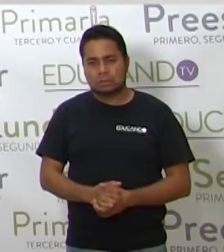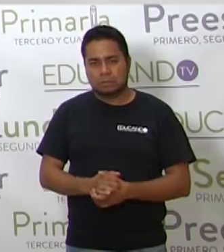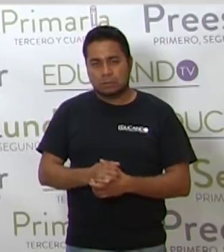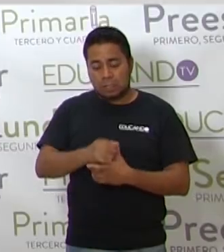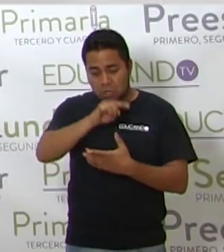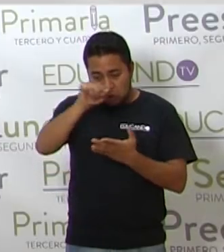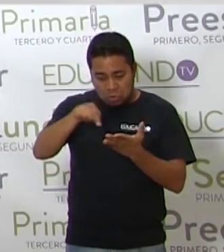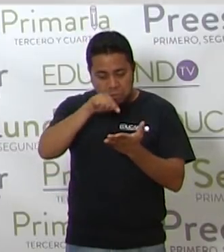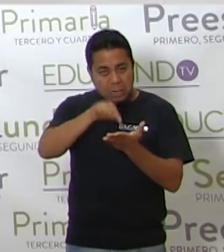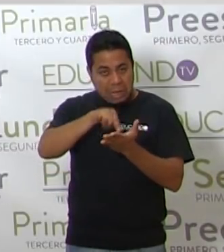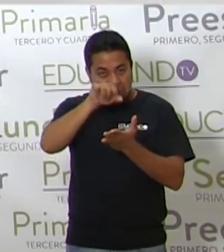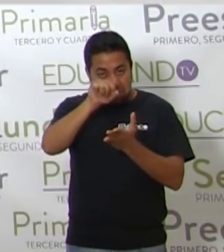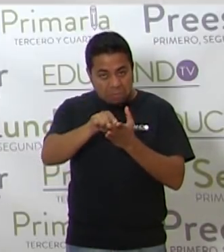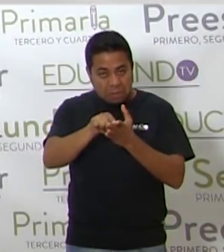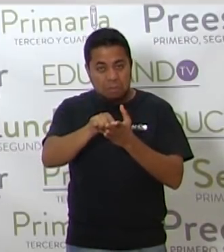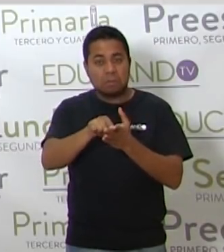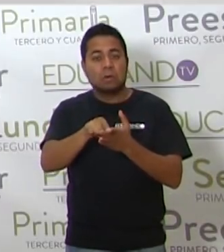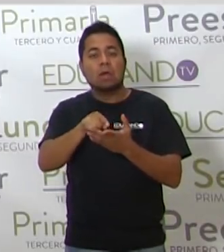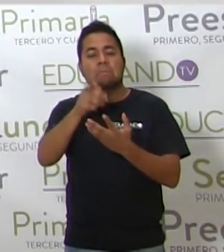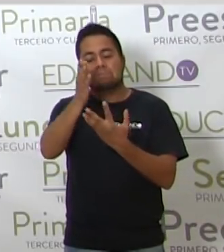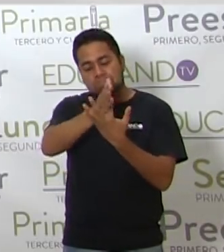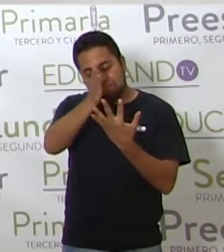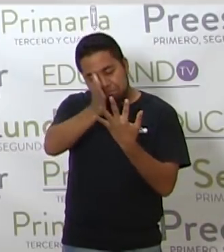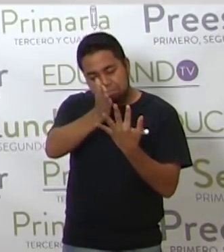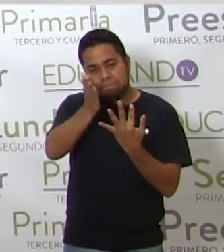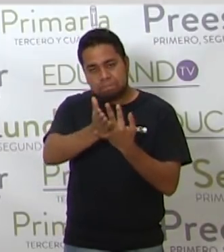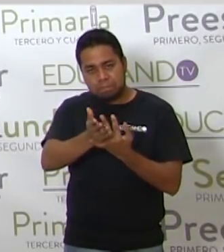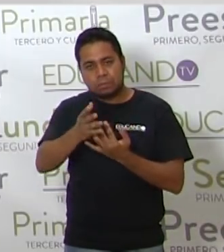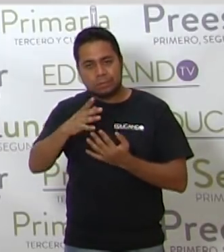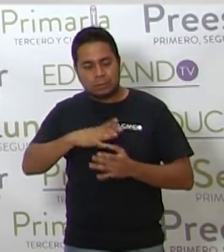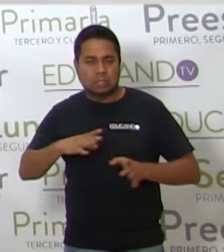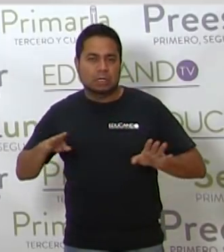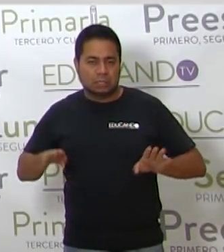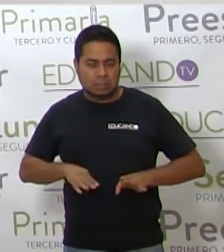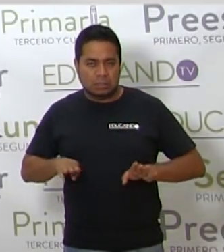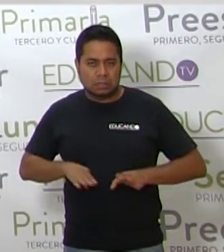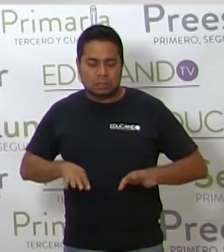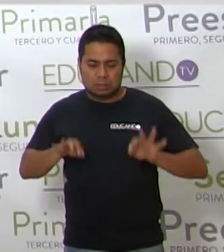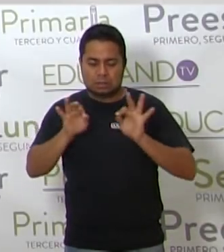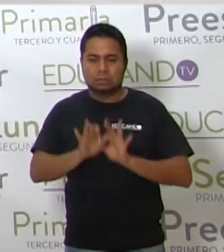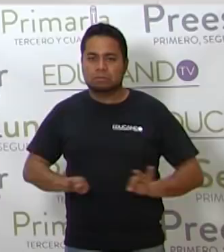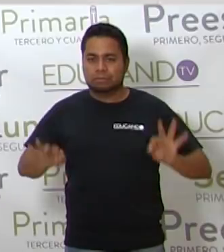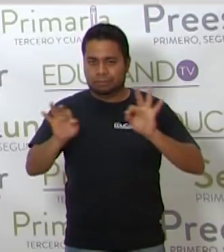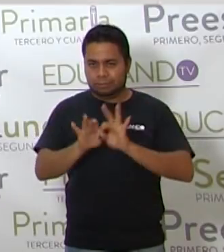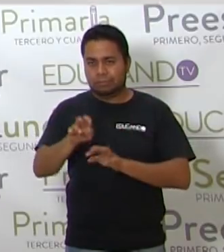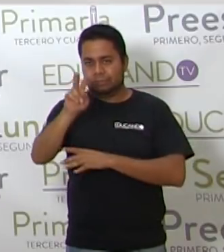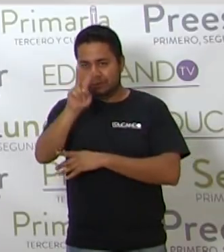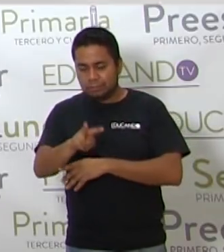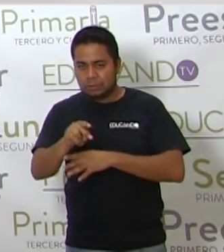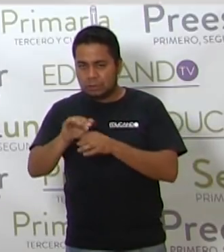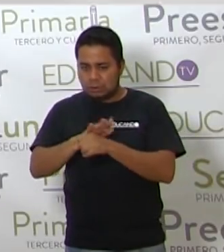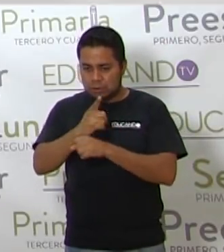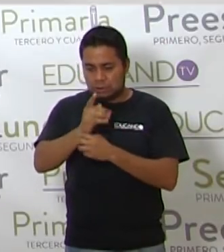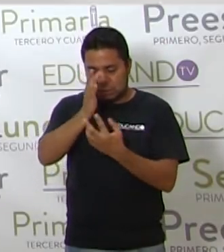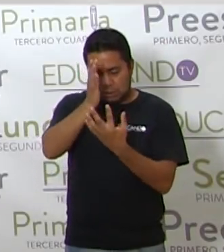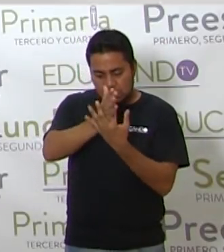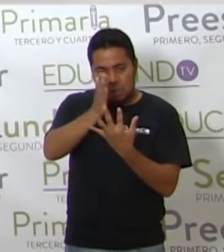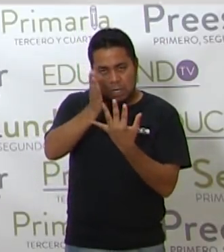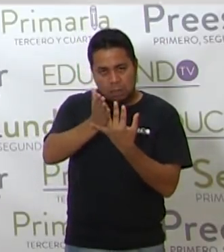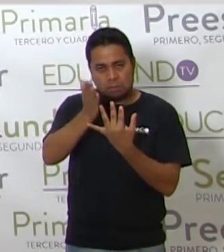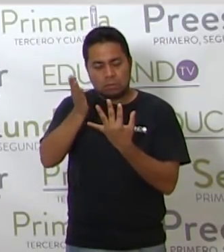lugar, ¿bien? Y tienen una característica muy importante, porque a los